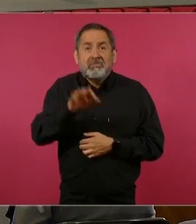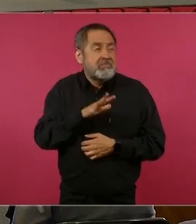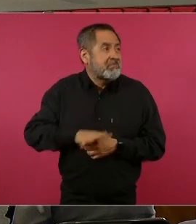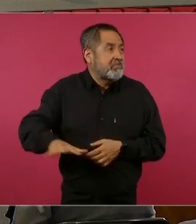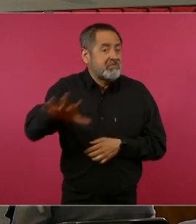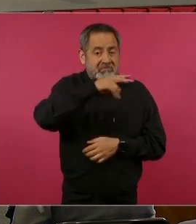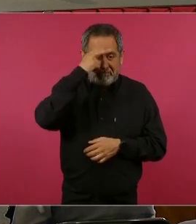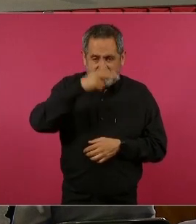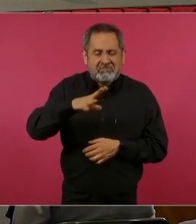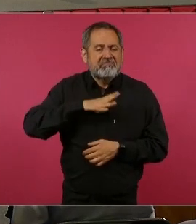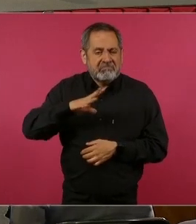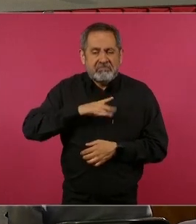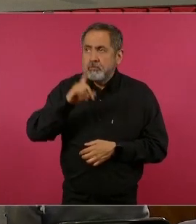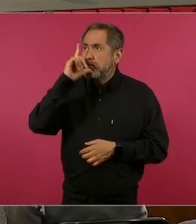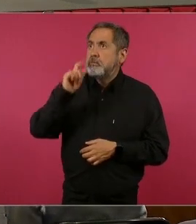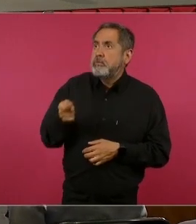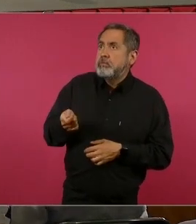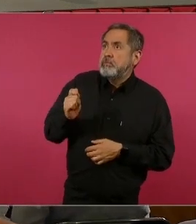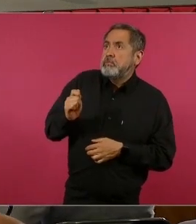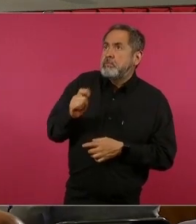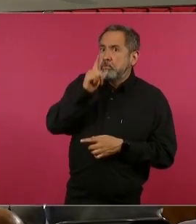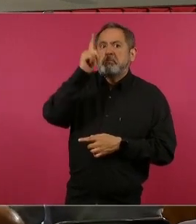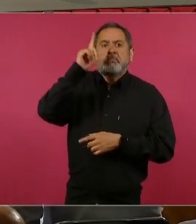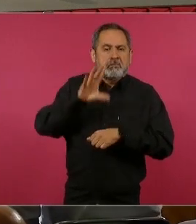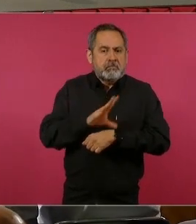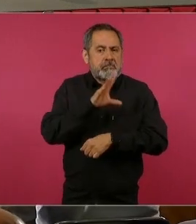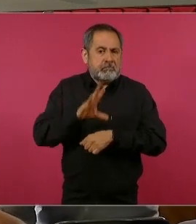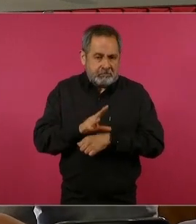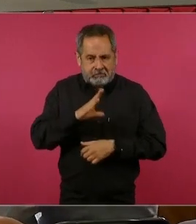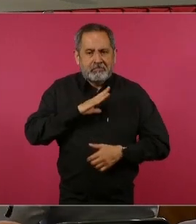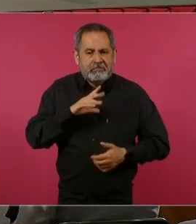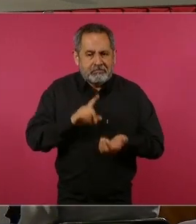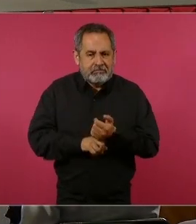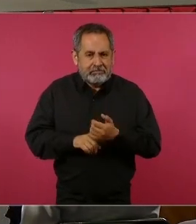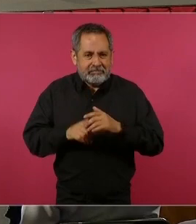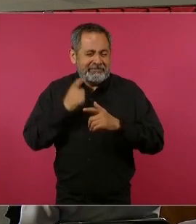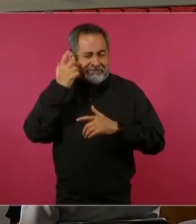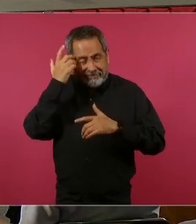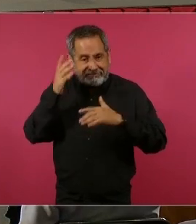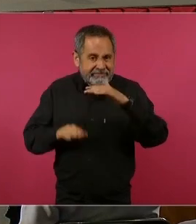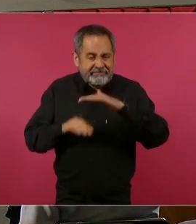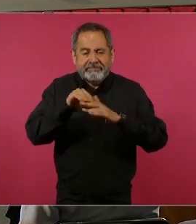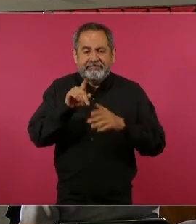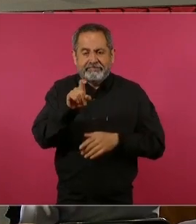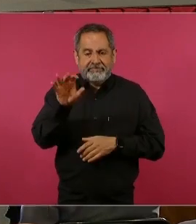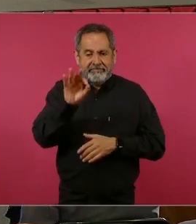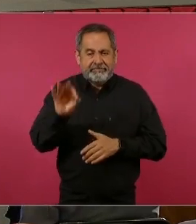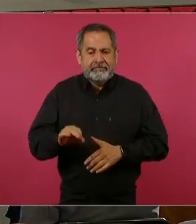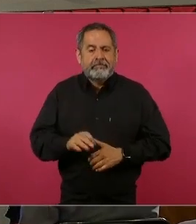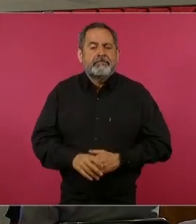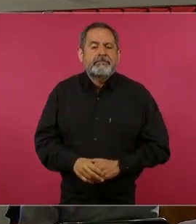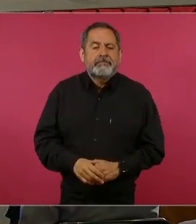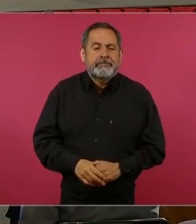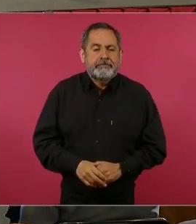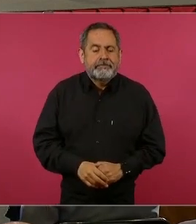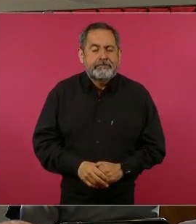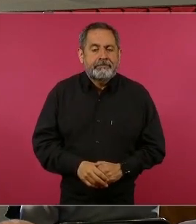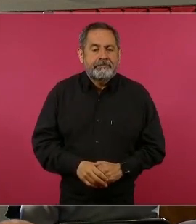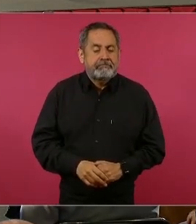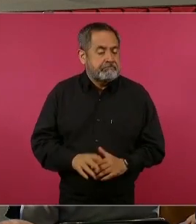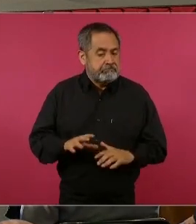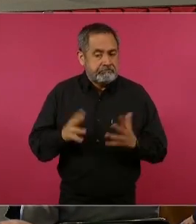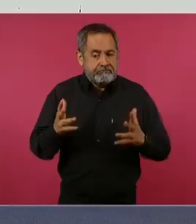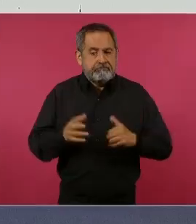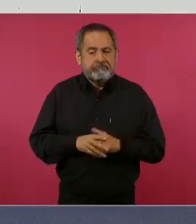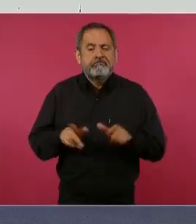eléctrica. El desarrollo de esta infraestructura es buscando llegar al 100%. La que sigue, por favor.